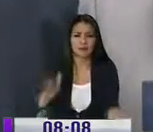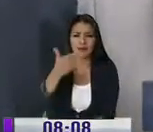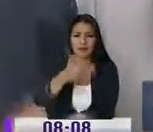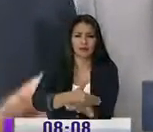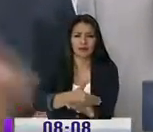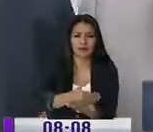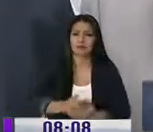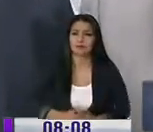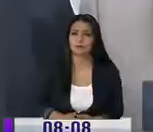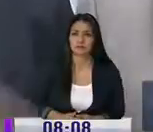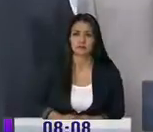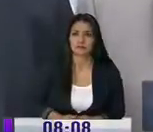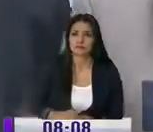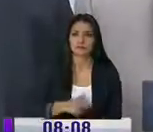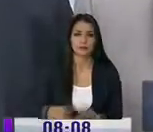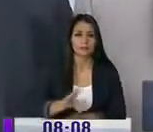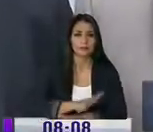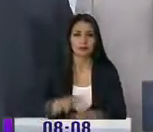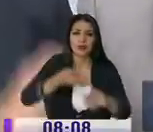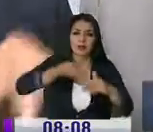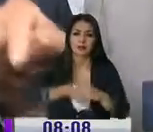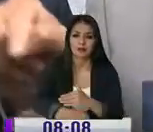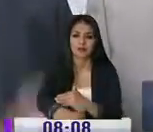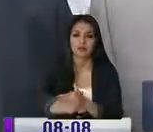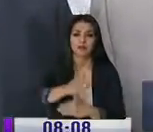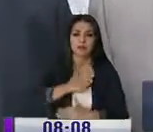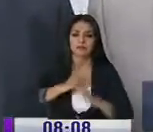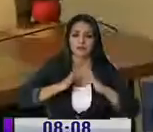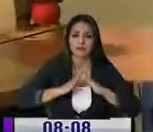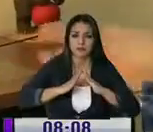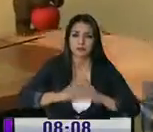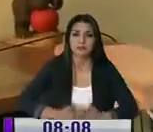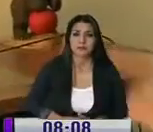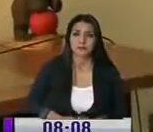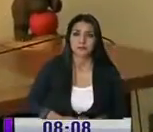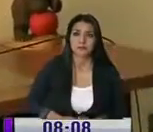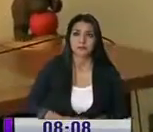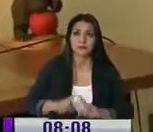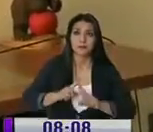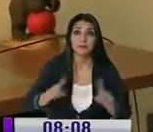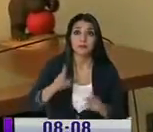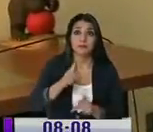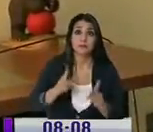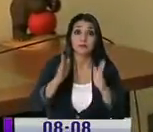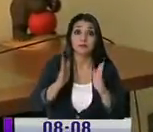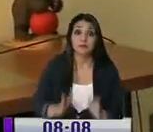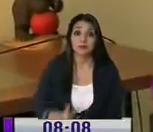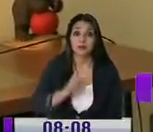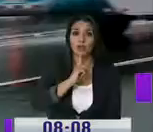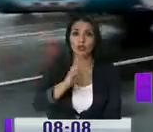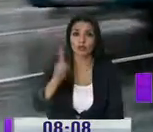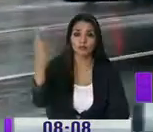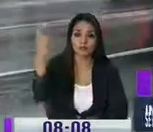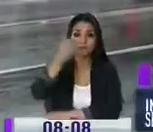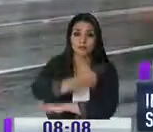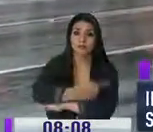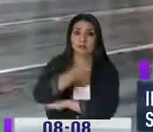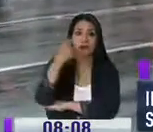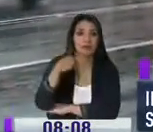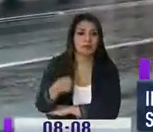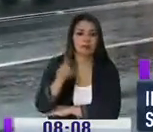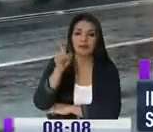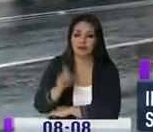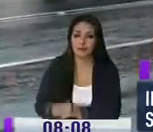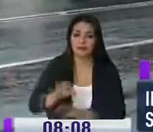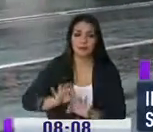de la pretendida cobro para el ingreso a nuestros domicilios. Sin embargo, la prefectura mencionó que la colocación del telepeaje